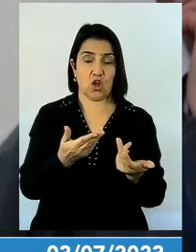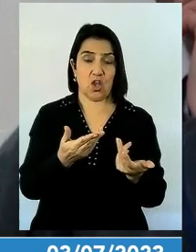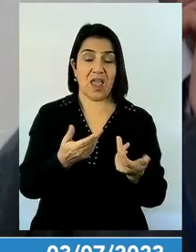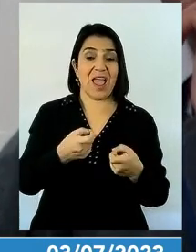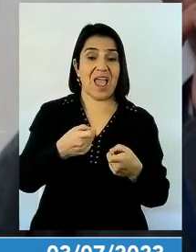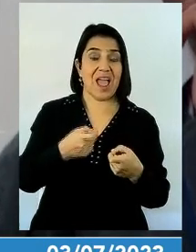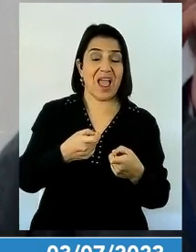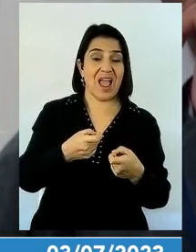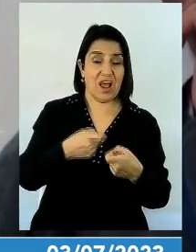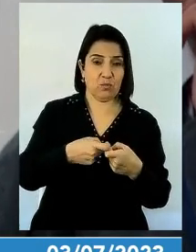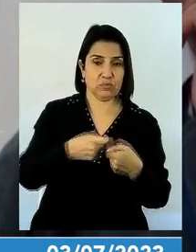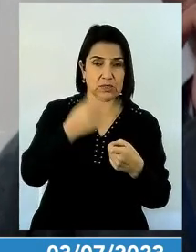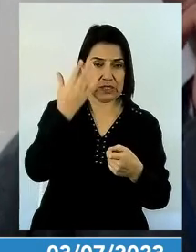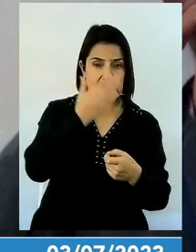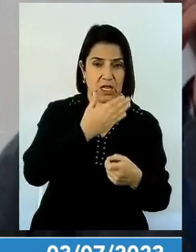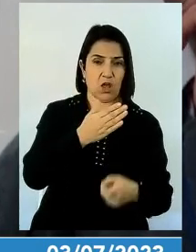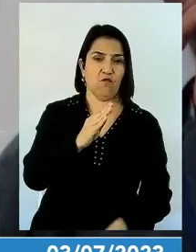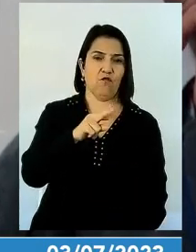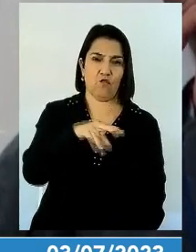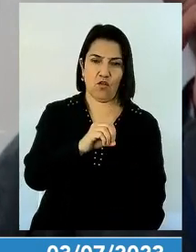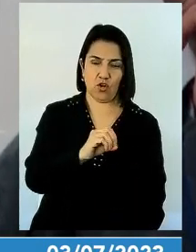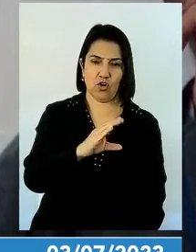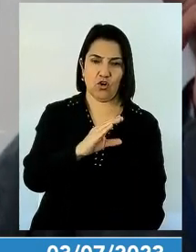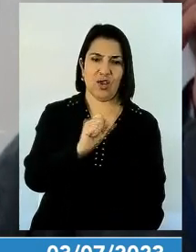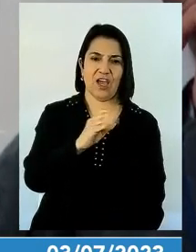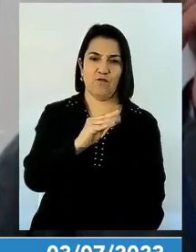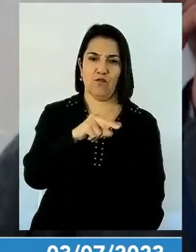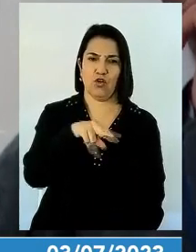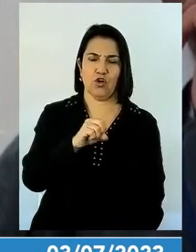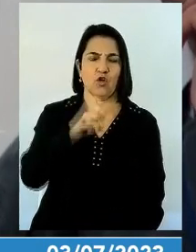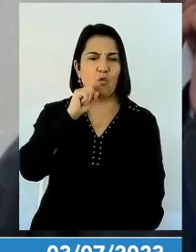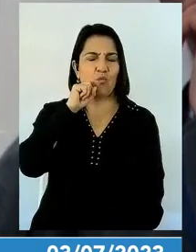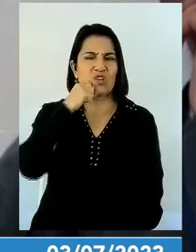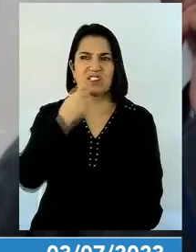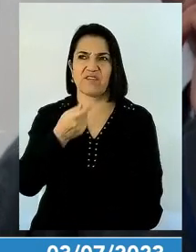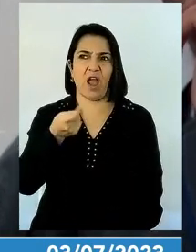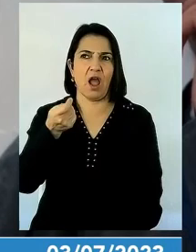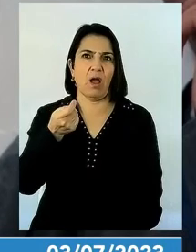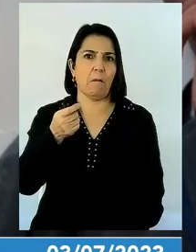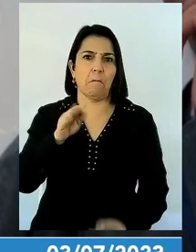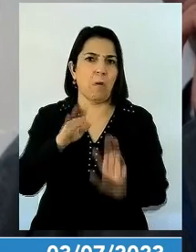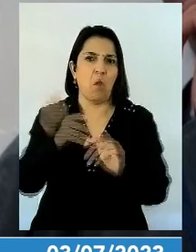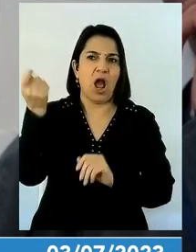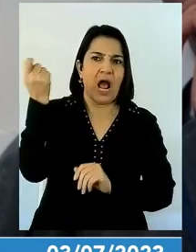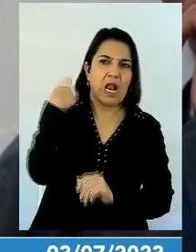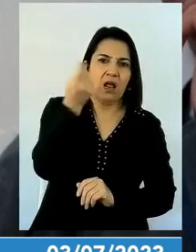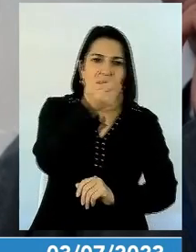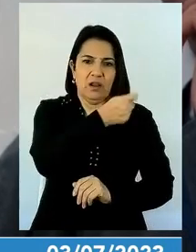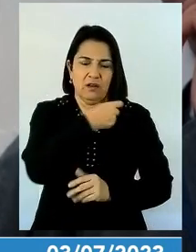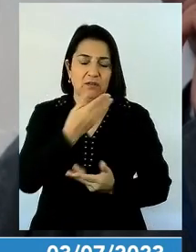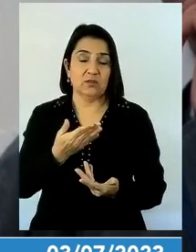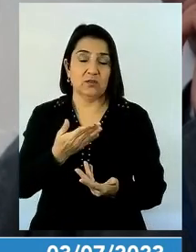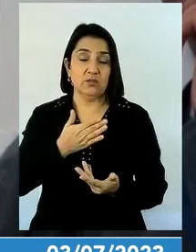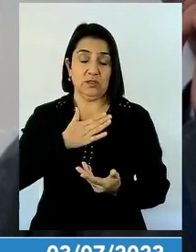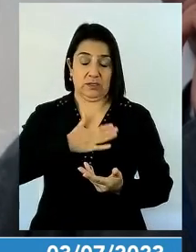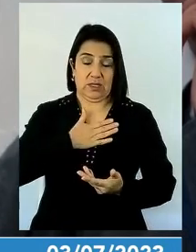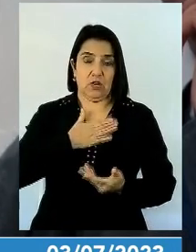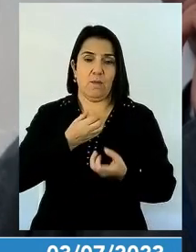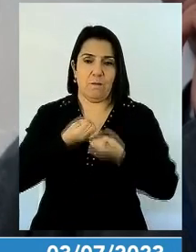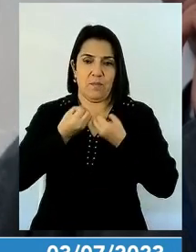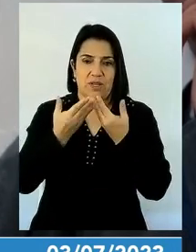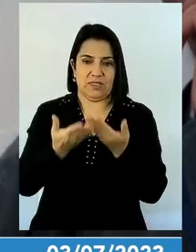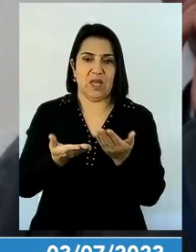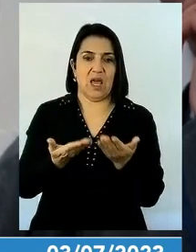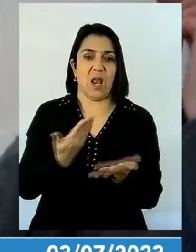esclavitud. Entonces, lo que yo quiero expresar, aprovechar este espacio, porque es un tema tan importante, es